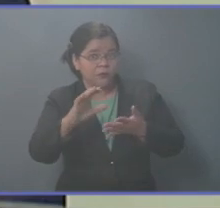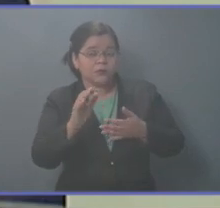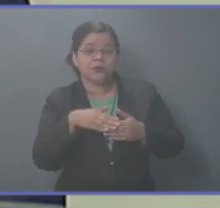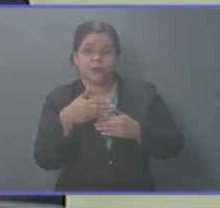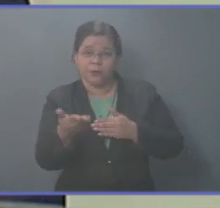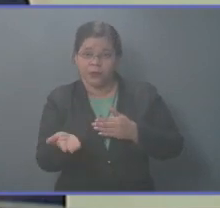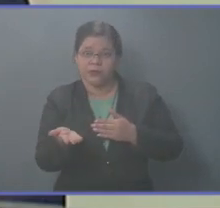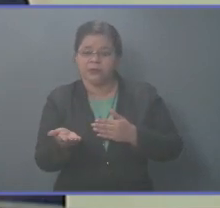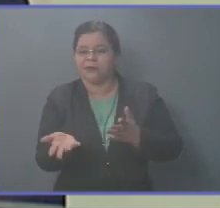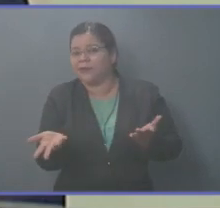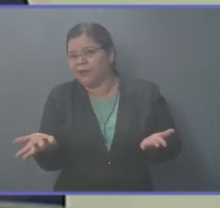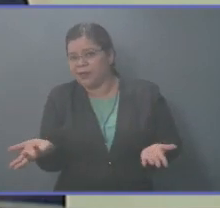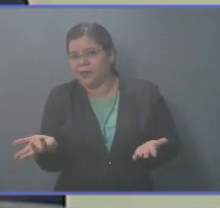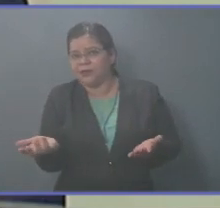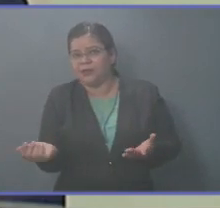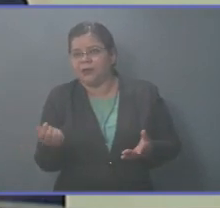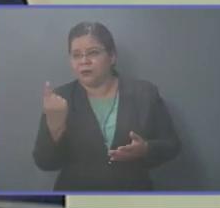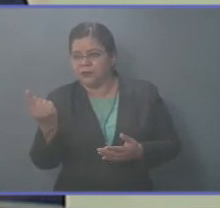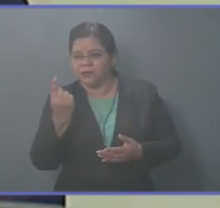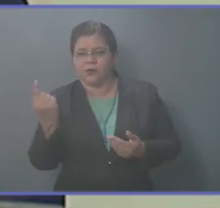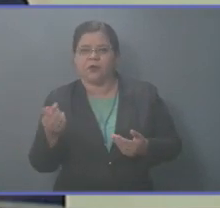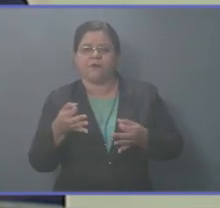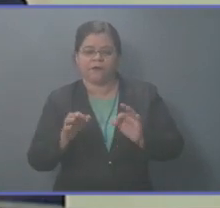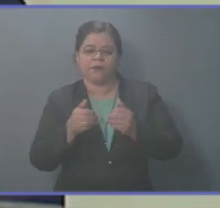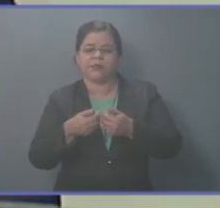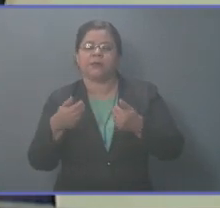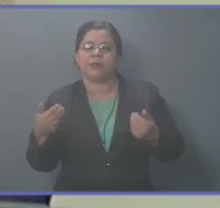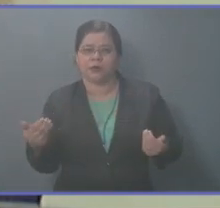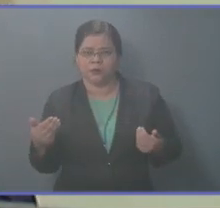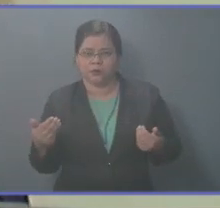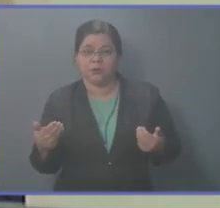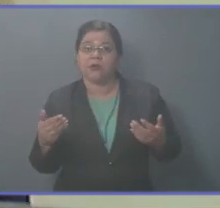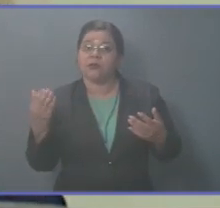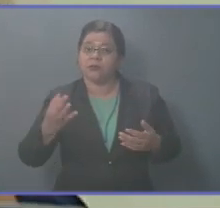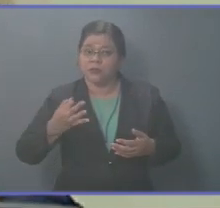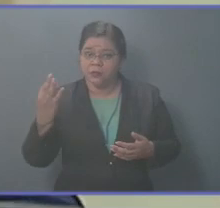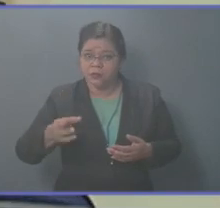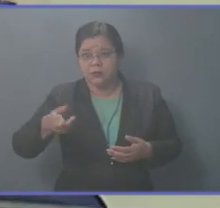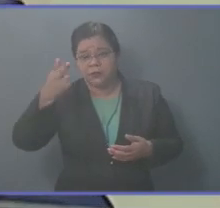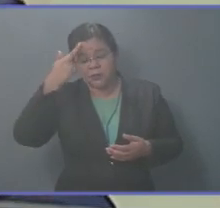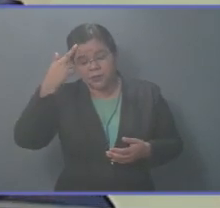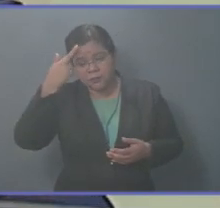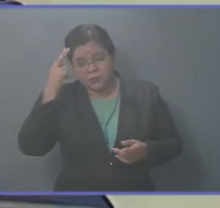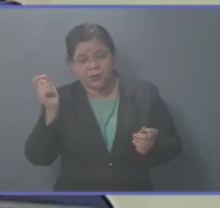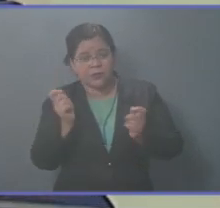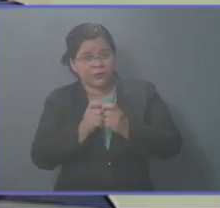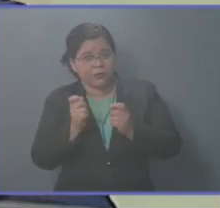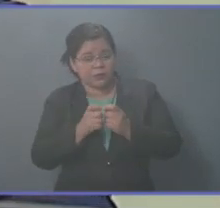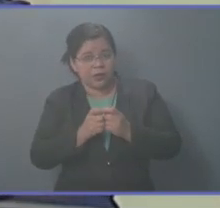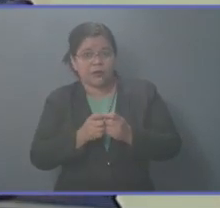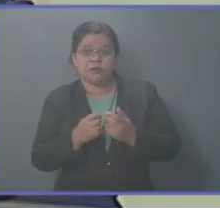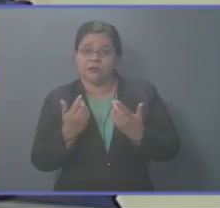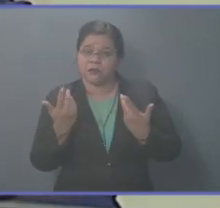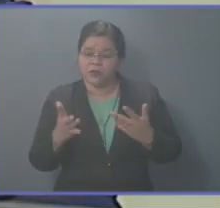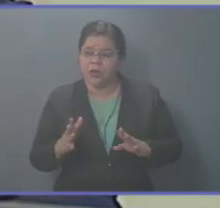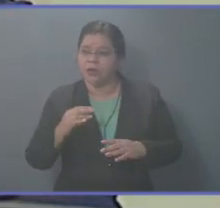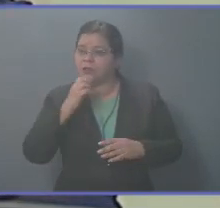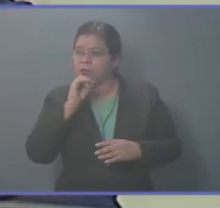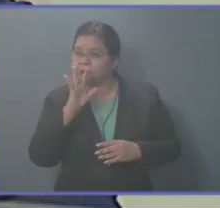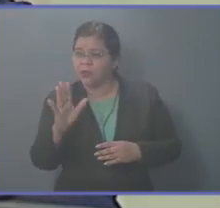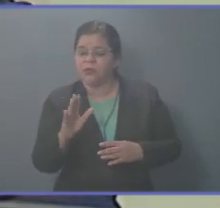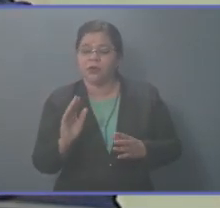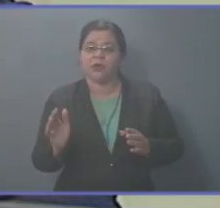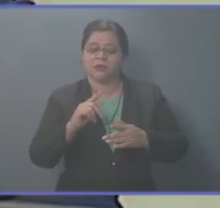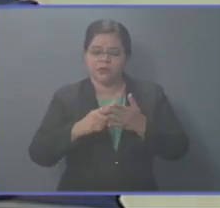en sentido estrictamente literalista y aislado, sino que requiere criterios específicos, entre los cuales destaca el de la unidad